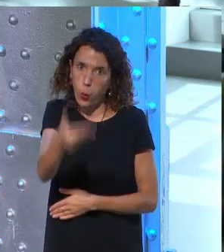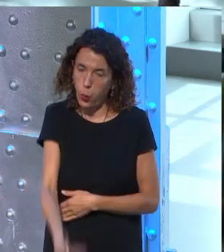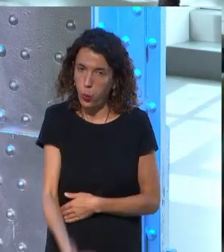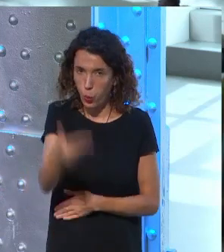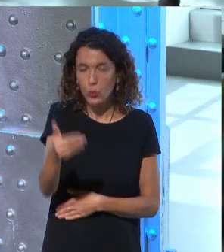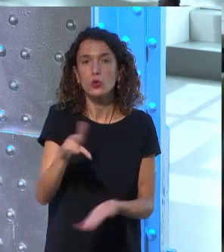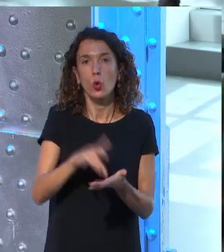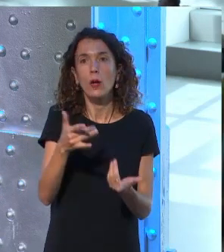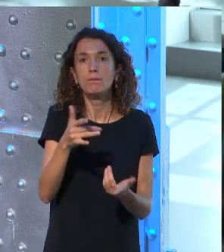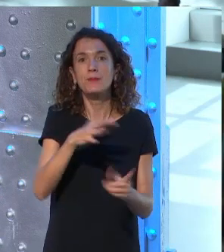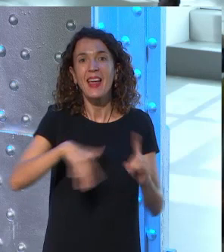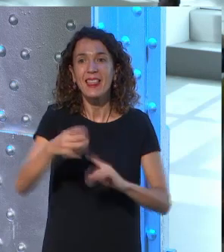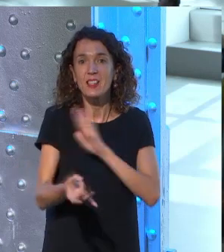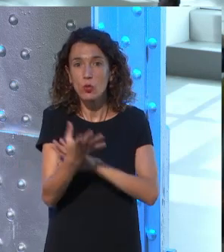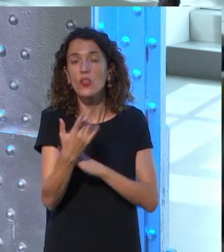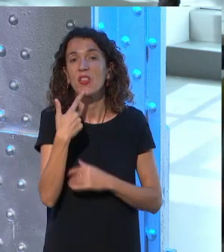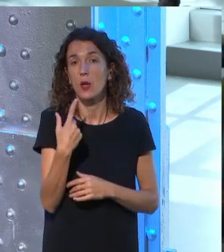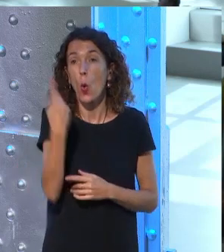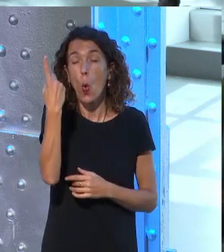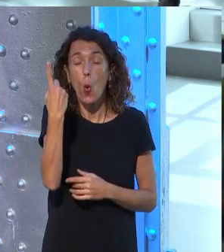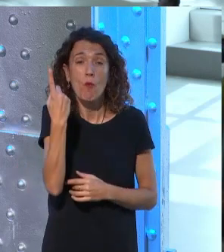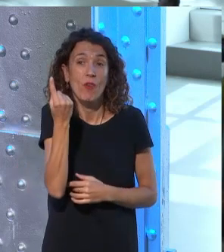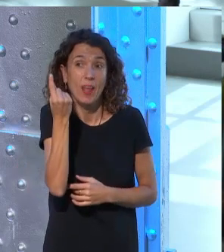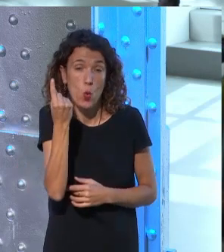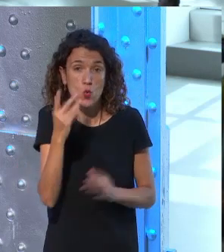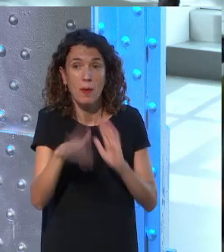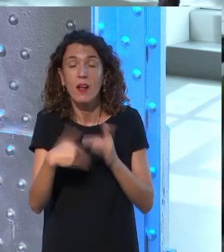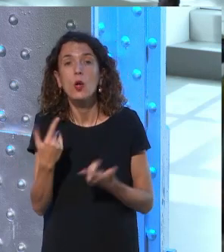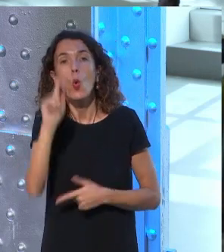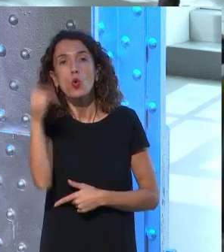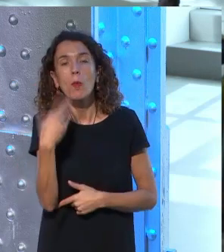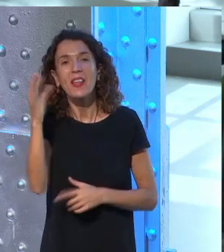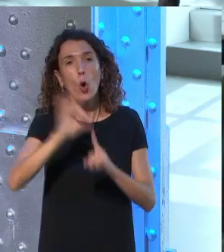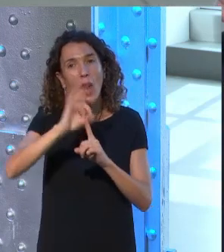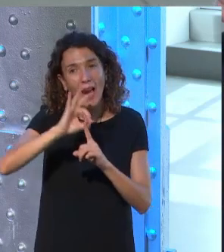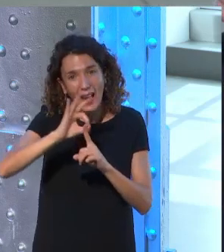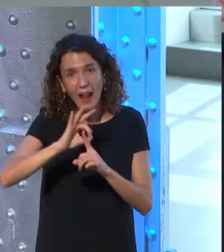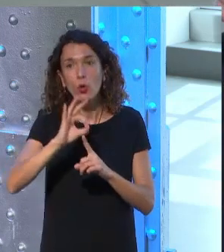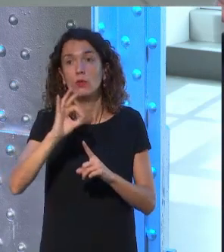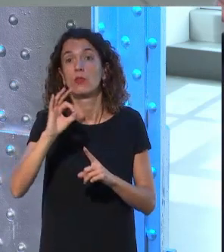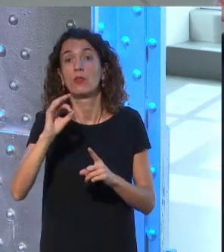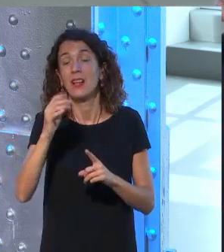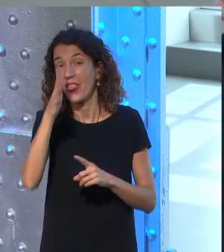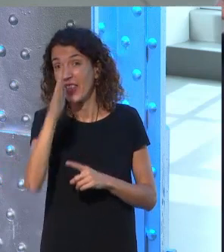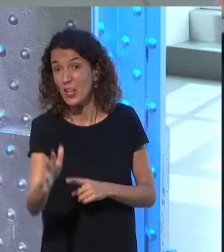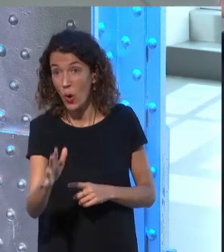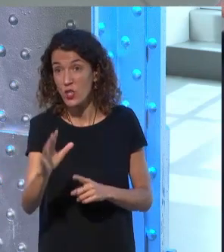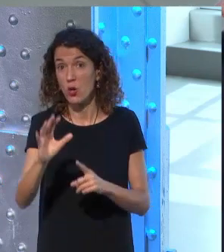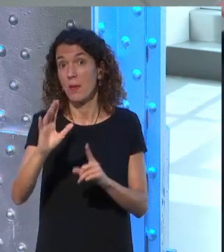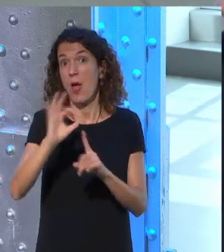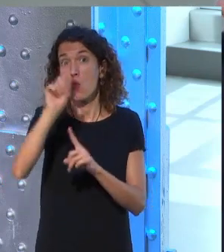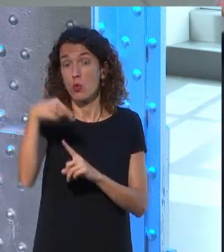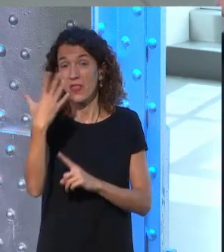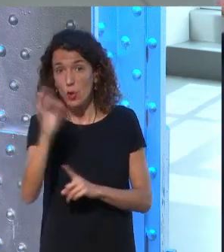algunos escenarios del IPCC que dicen que nos queda uno, para llegar al escenario de 1,5 grados, nos quedan cinco años de presupuesto de